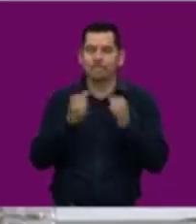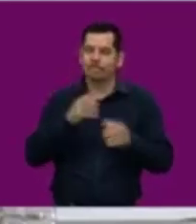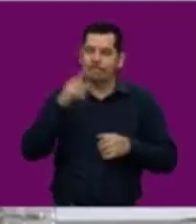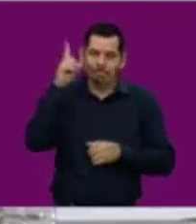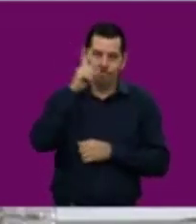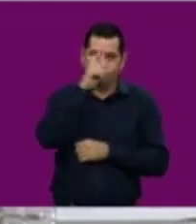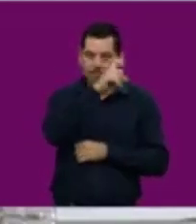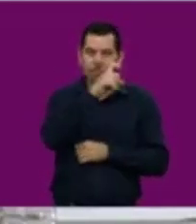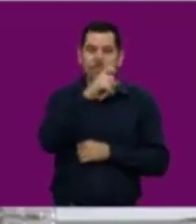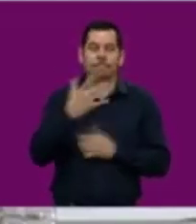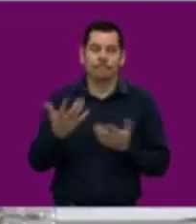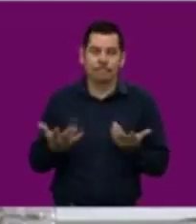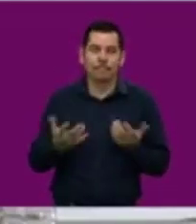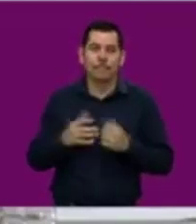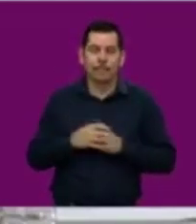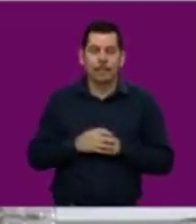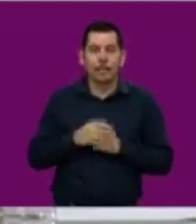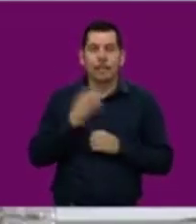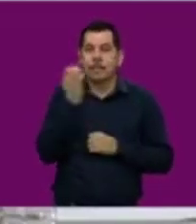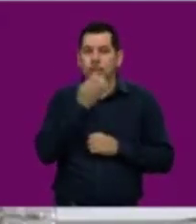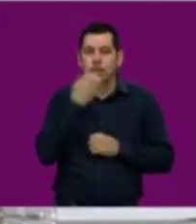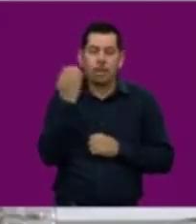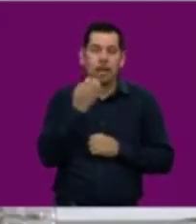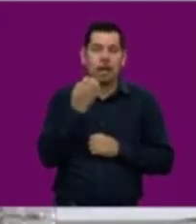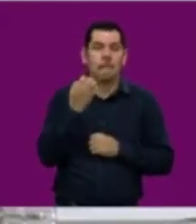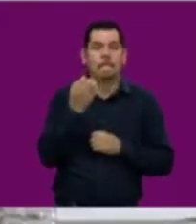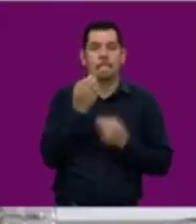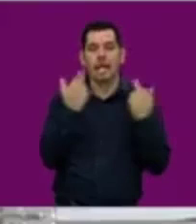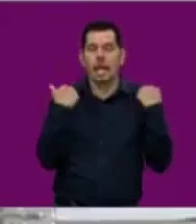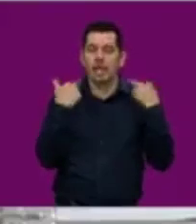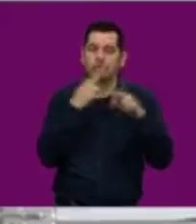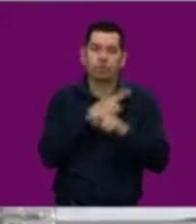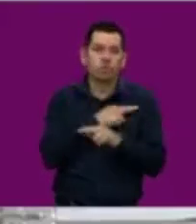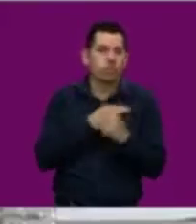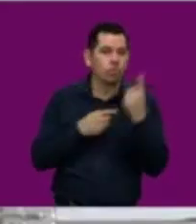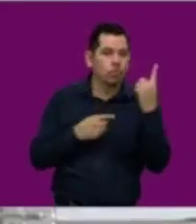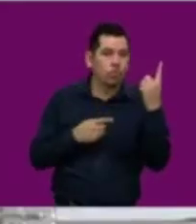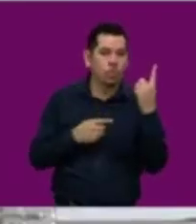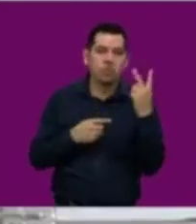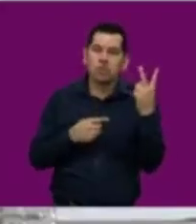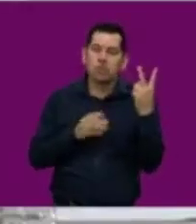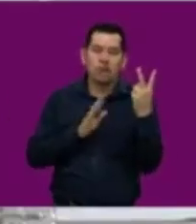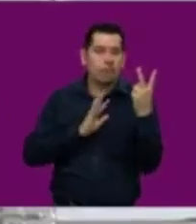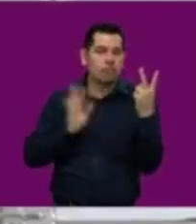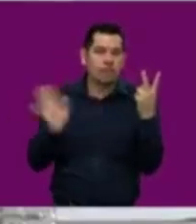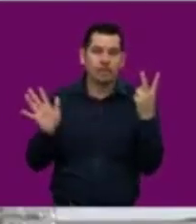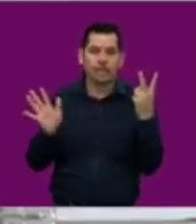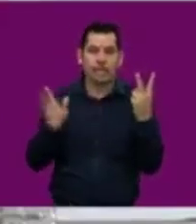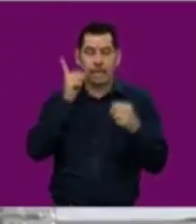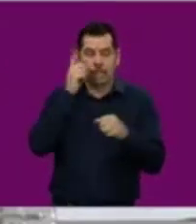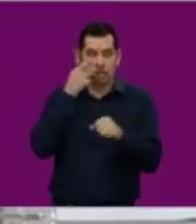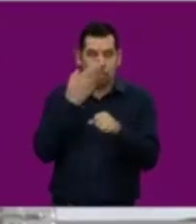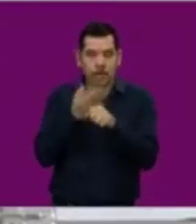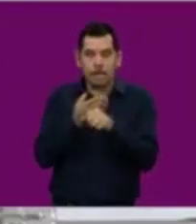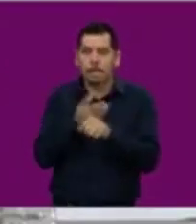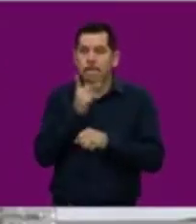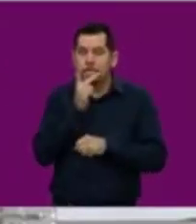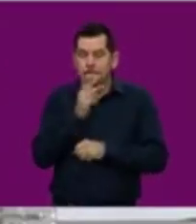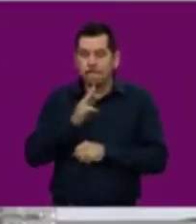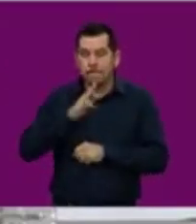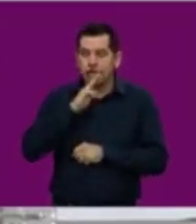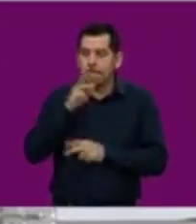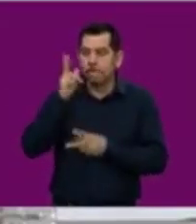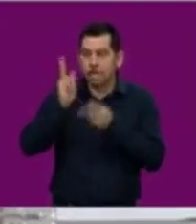las muchachas escuelas unidocentes y docentes donde ya los directores platicaron con los padres de familia